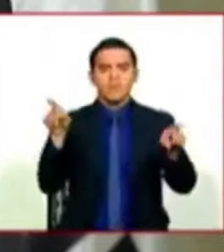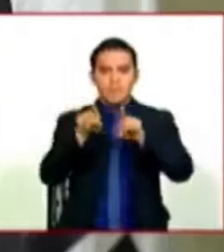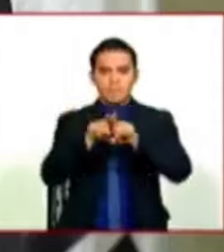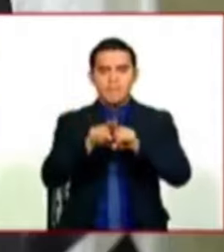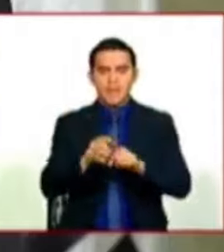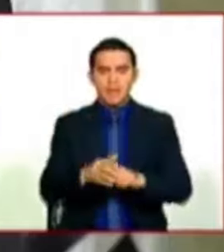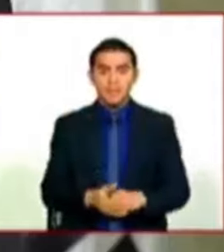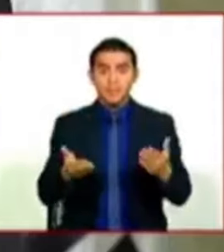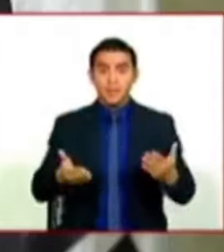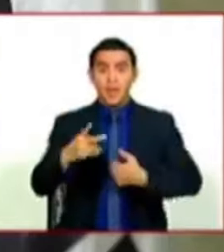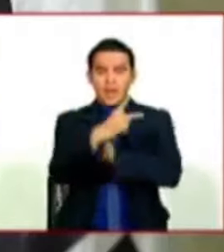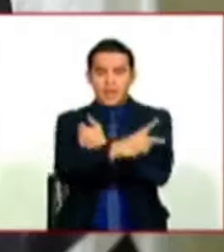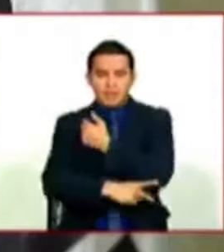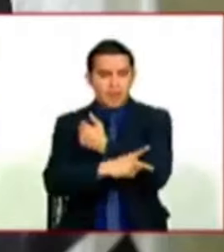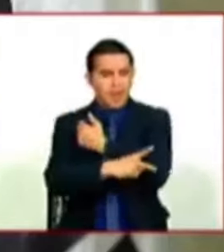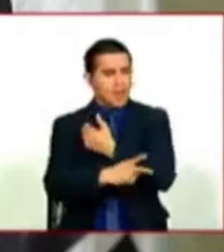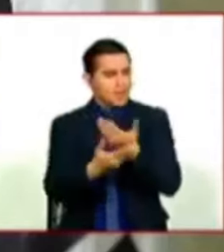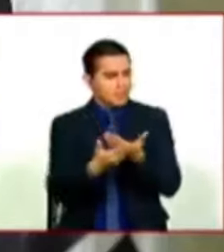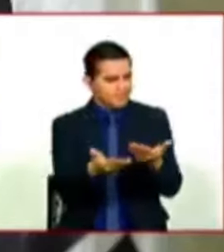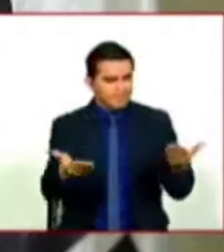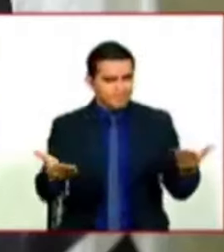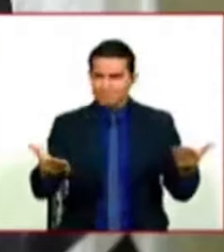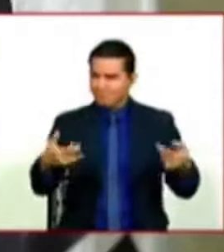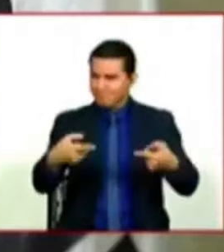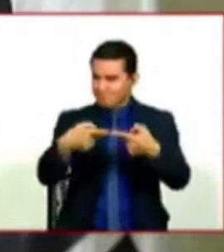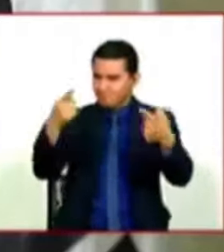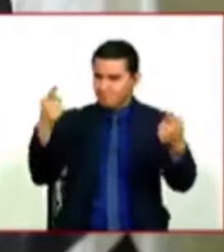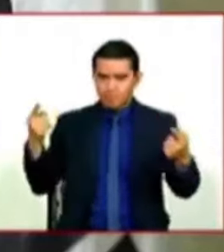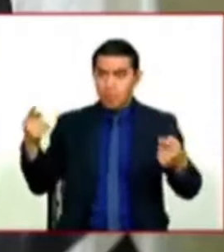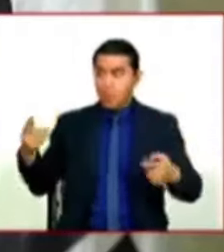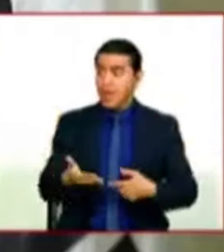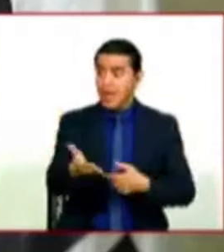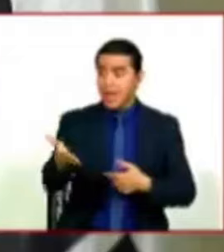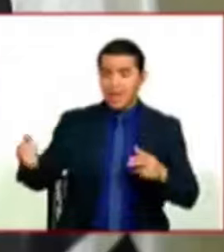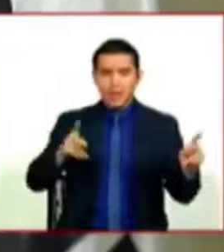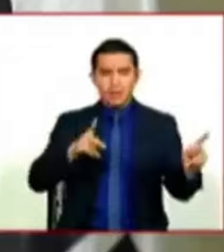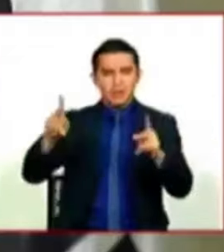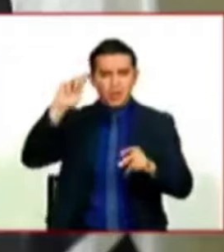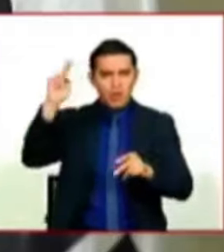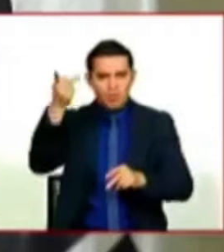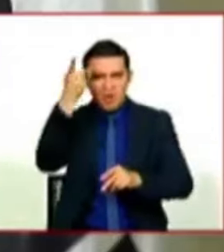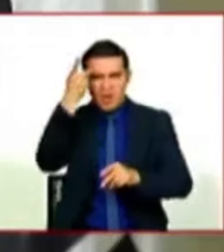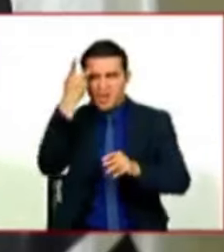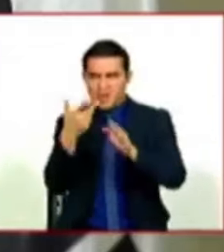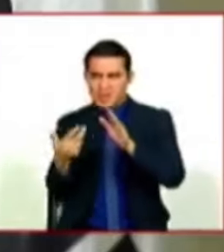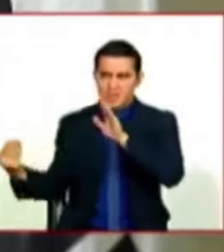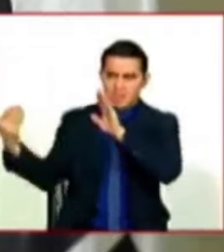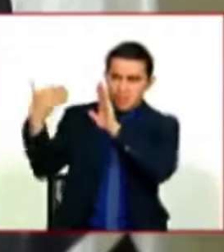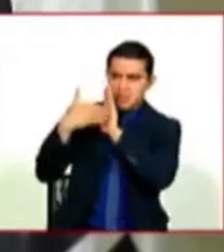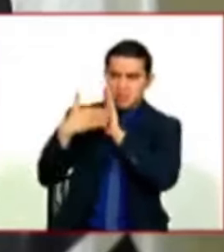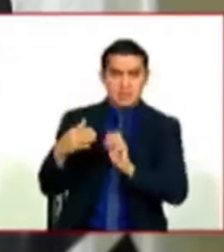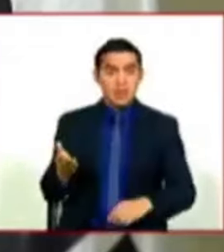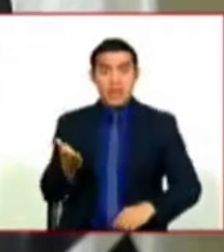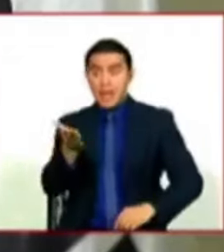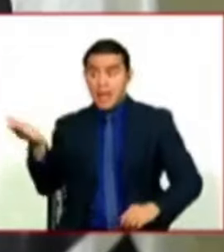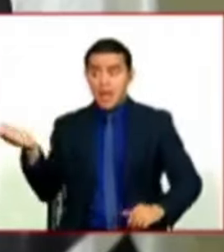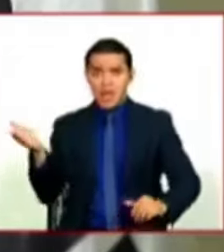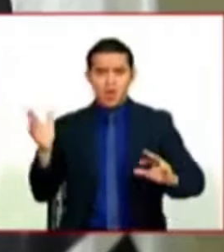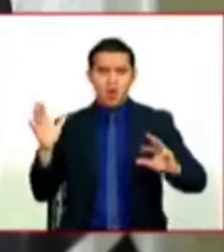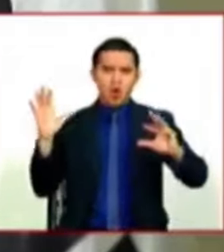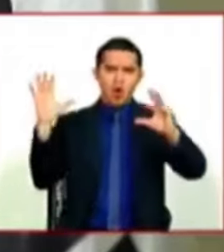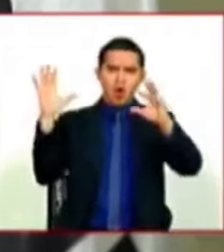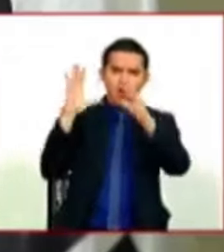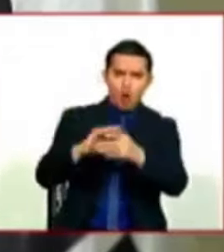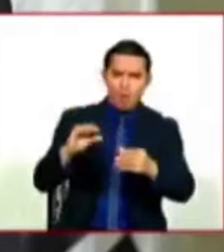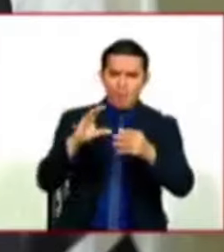un país polarizado, donde los adversarios políticos se hacen sendos señalamientos que, con